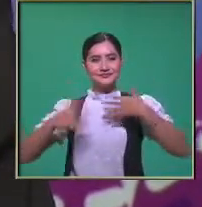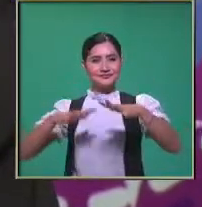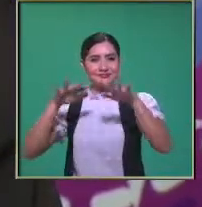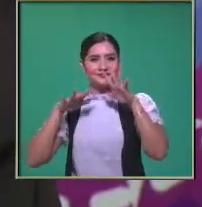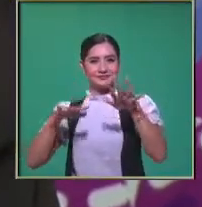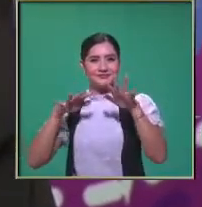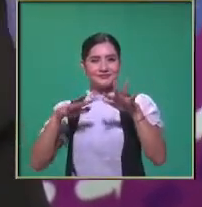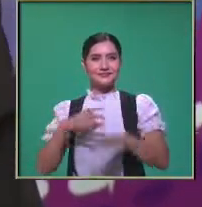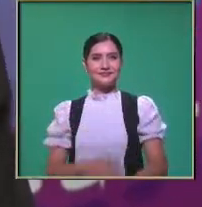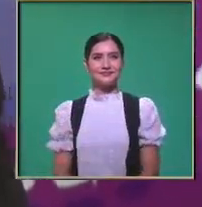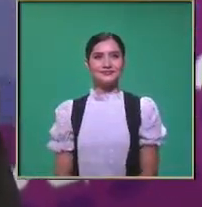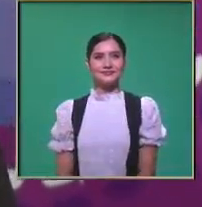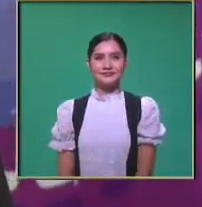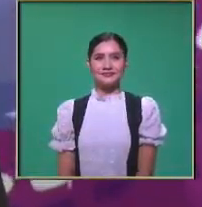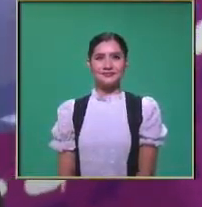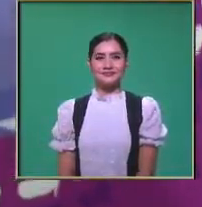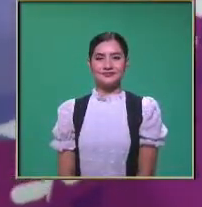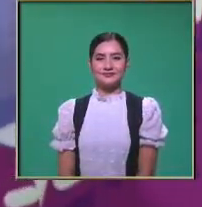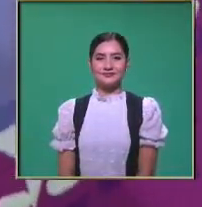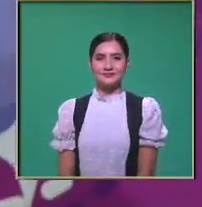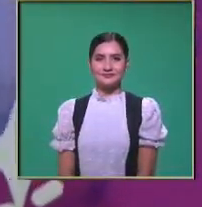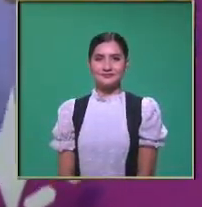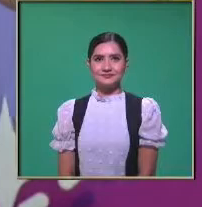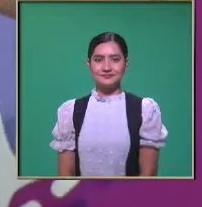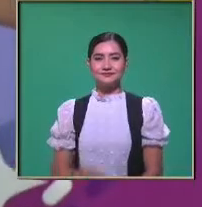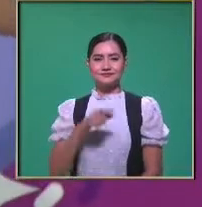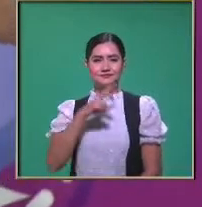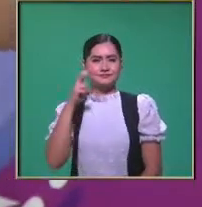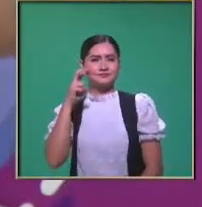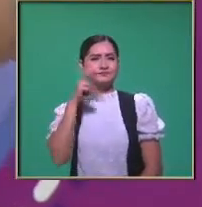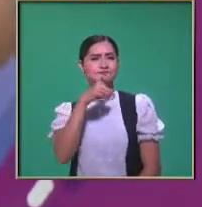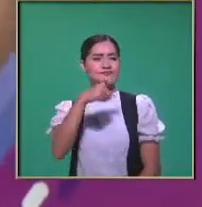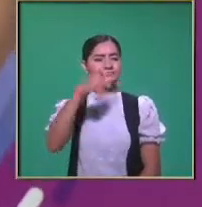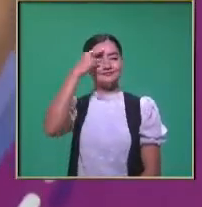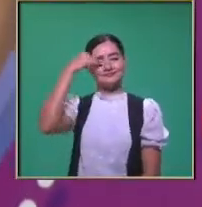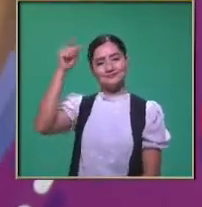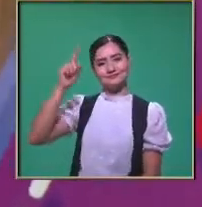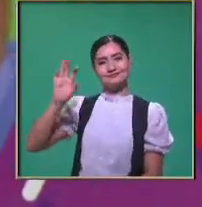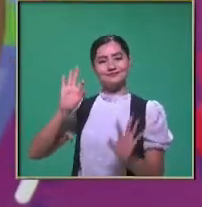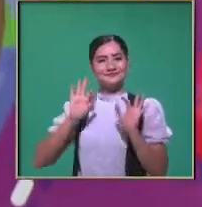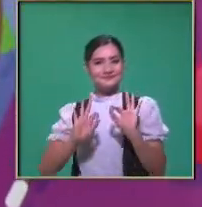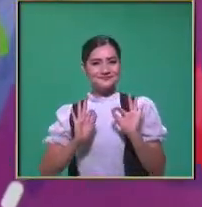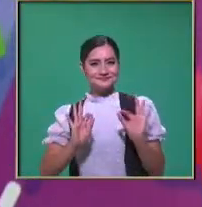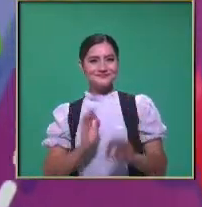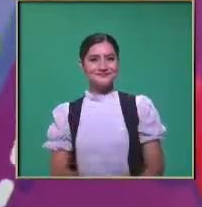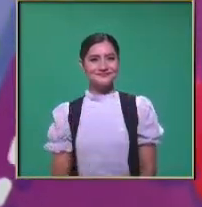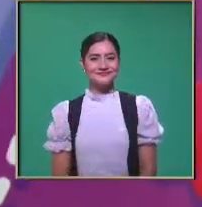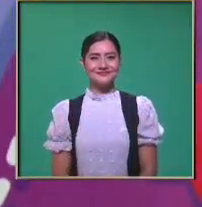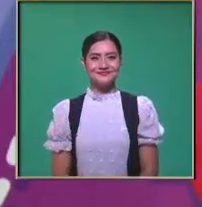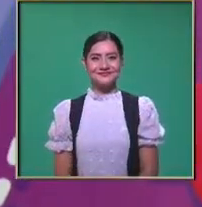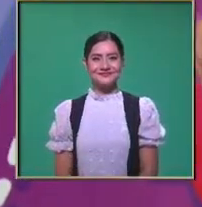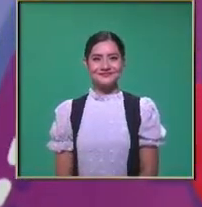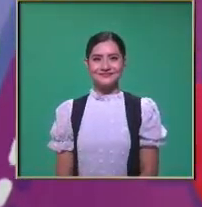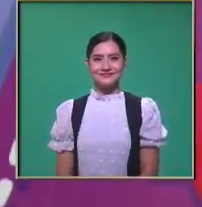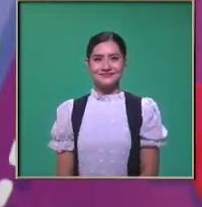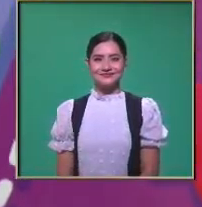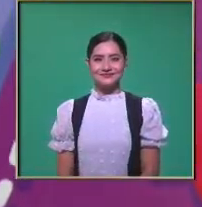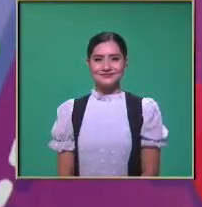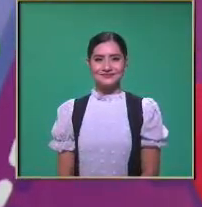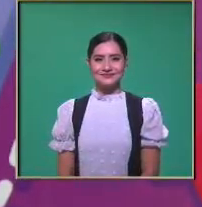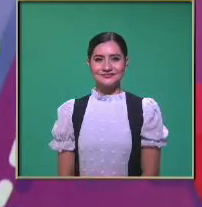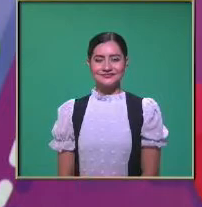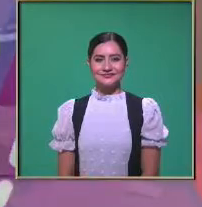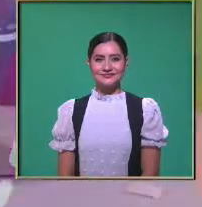amarramos, ¿verdad que sí? Para que se pudieran mover. ¿Con qué crees? ¿Con qué? Pues con el viento.